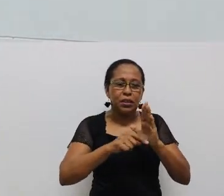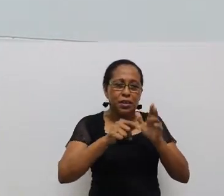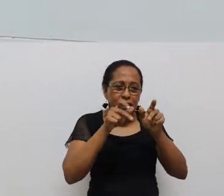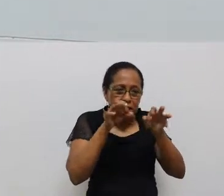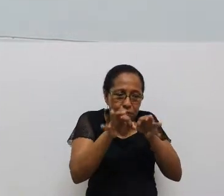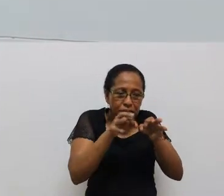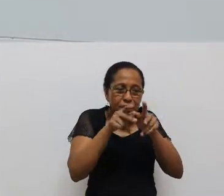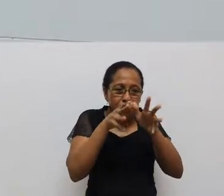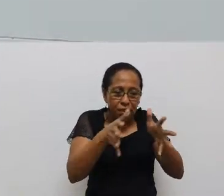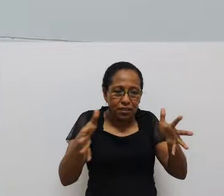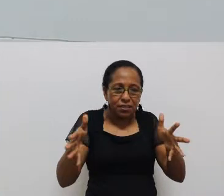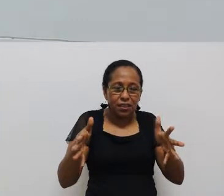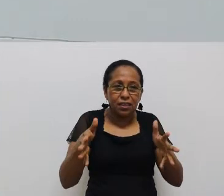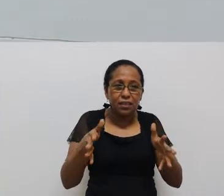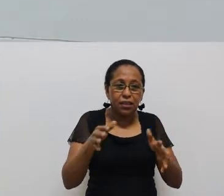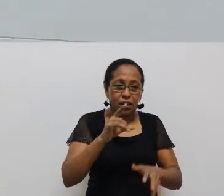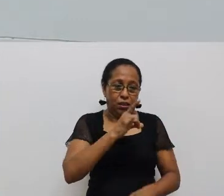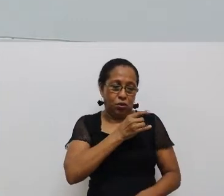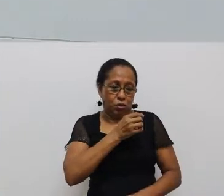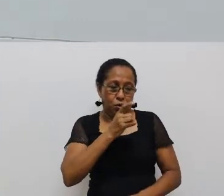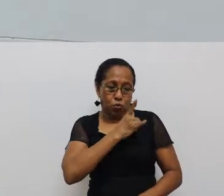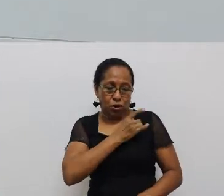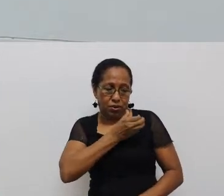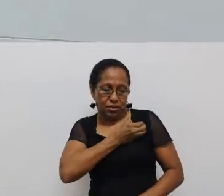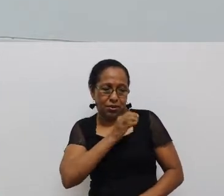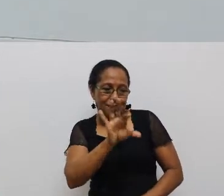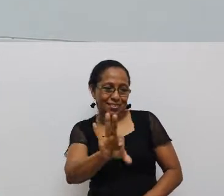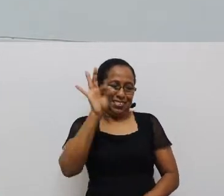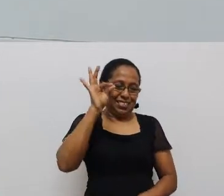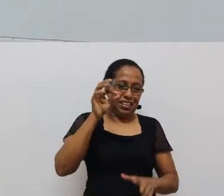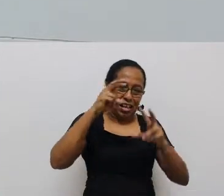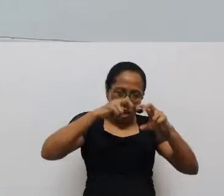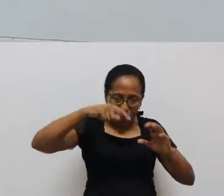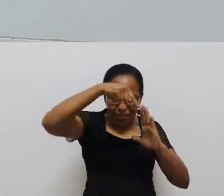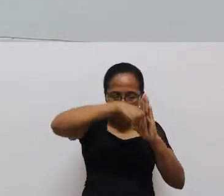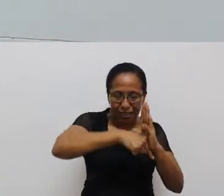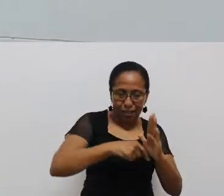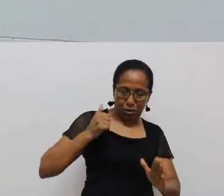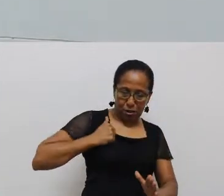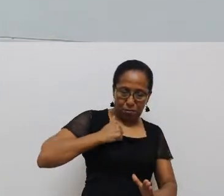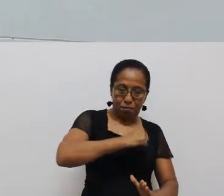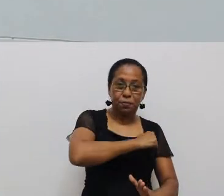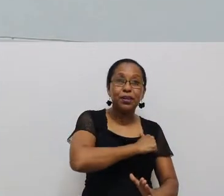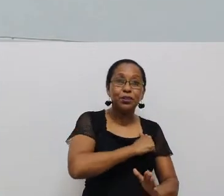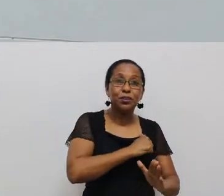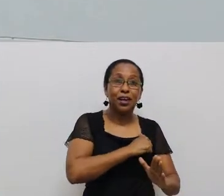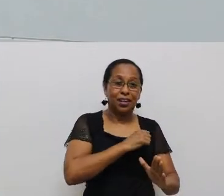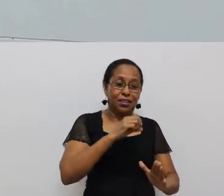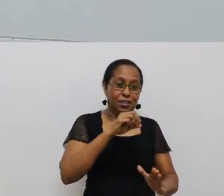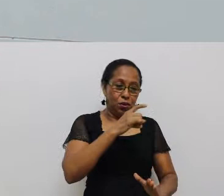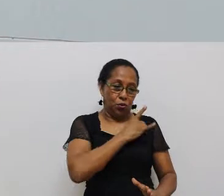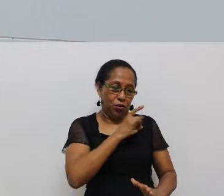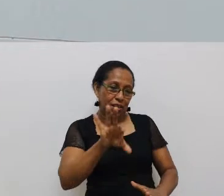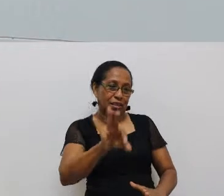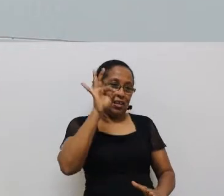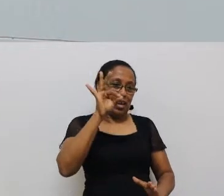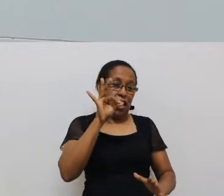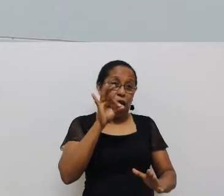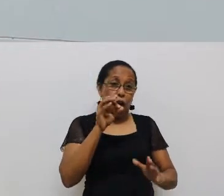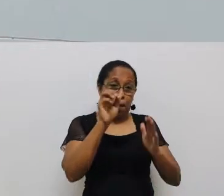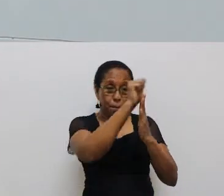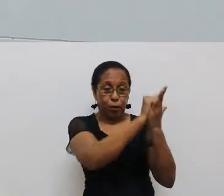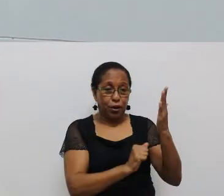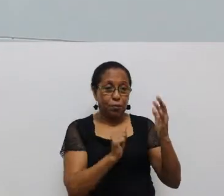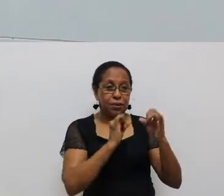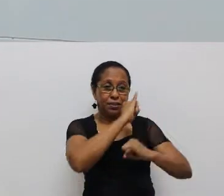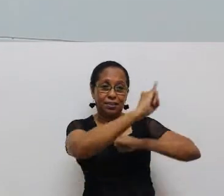sea, haciendo monitorías, representando a la universidad con mis propias investigaciones y también representando a la universidad en